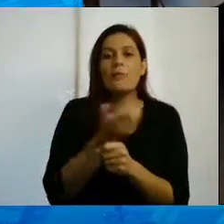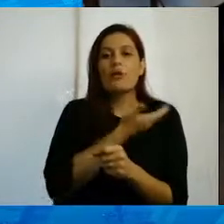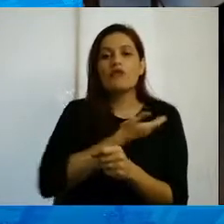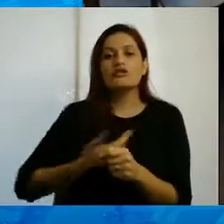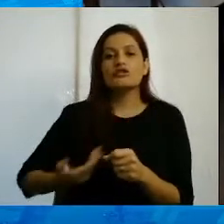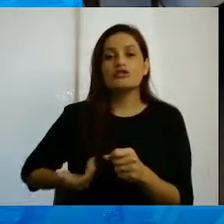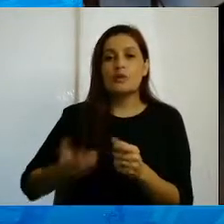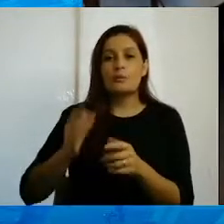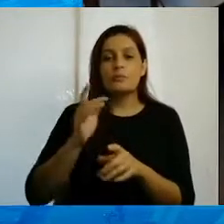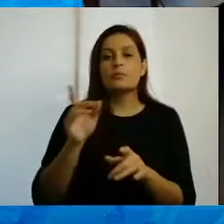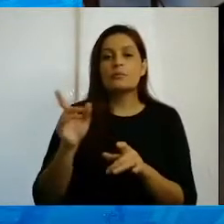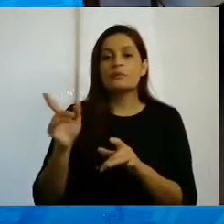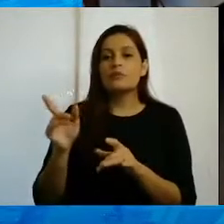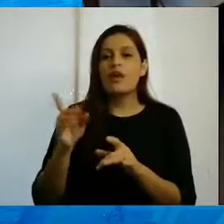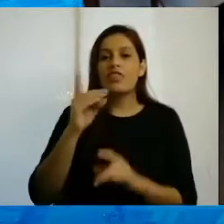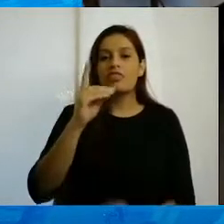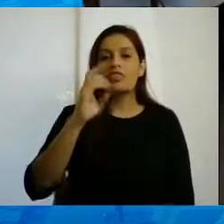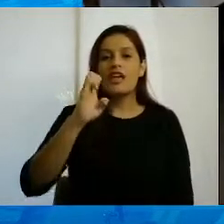que está por ahí.